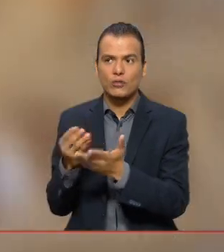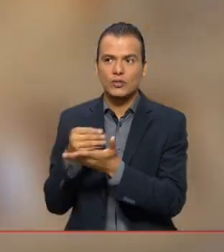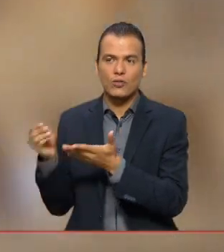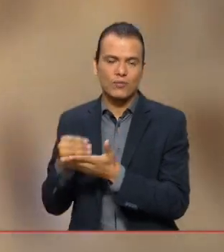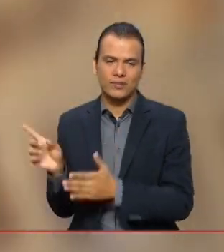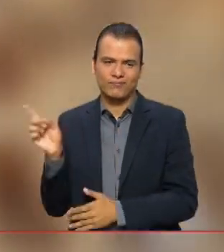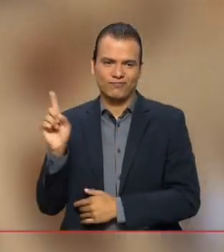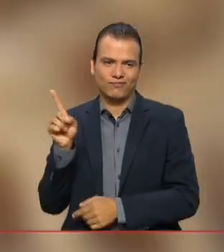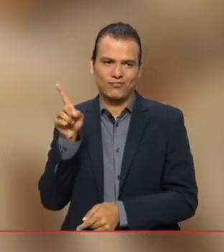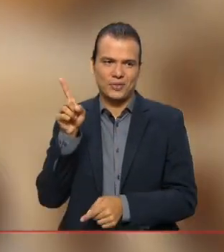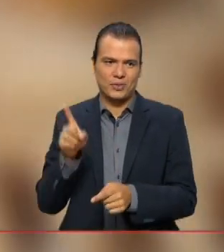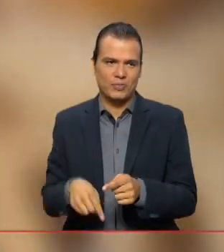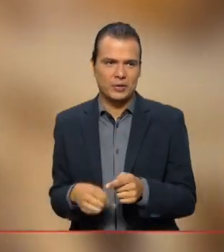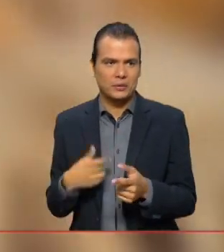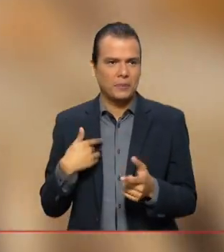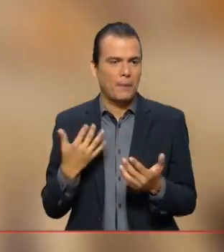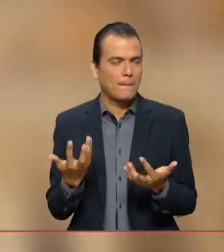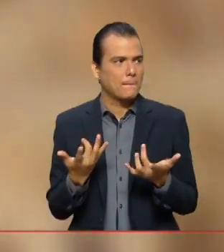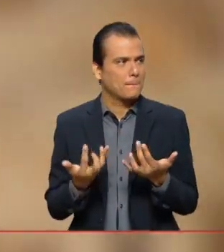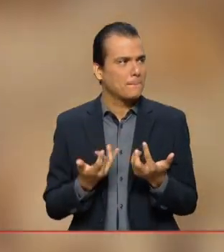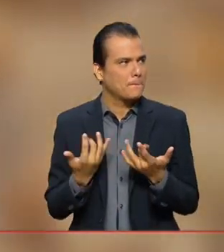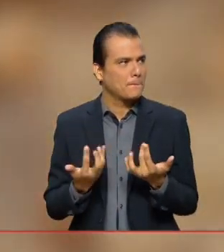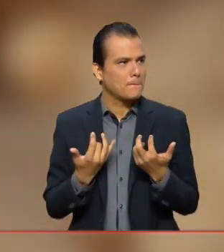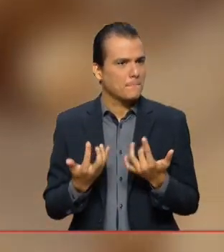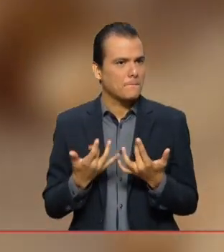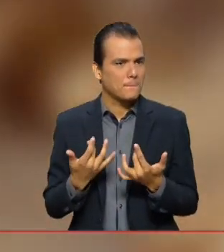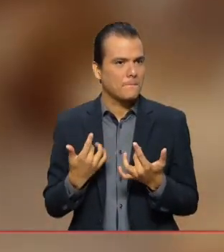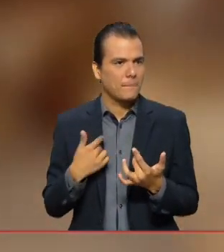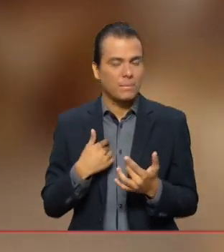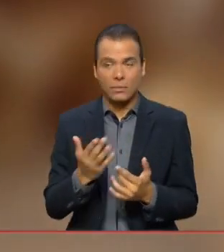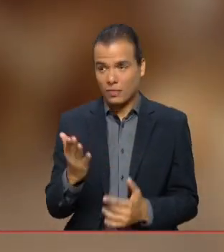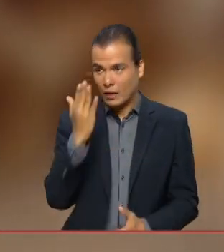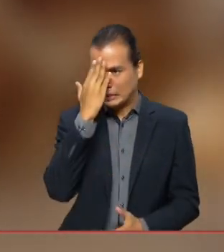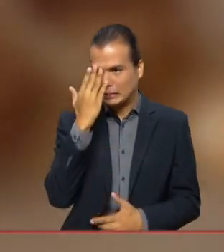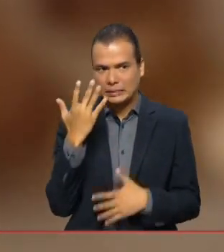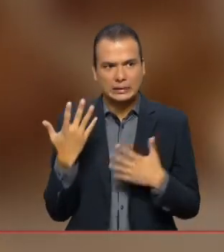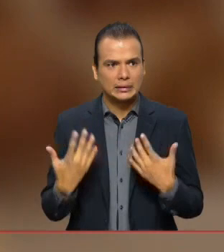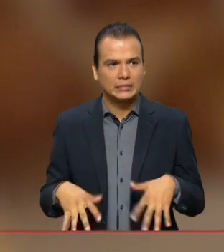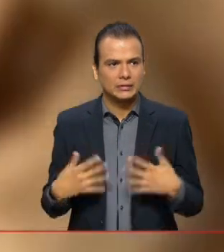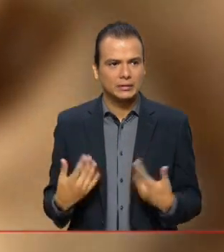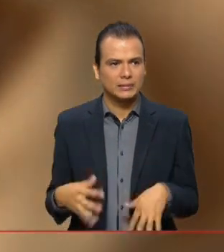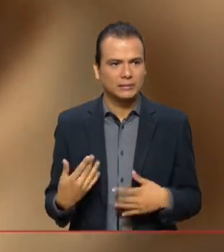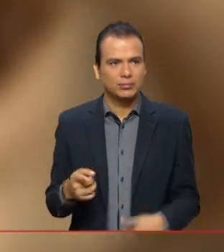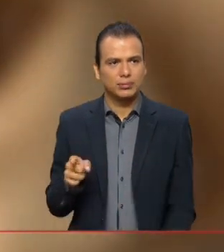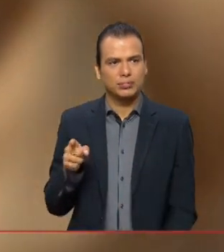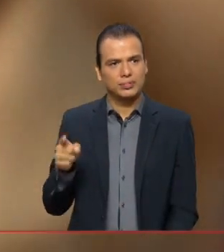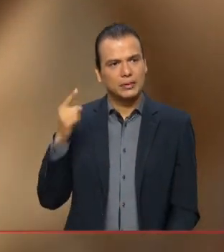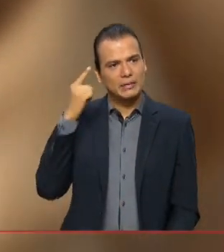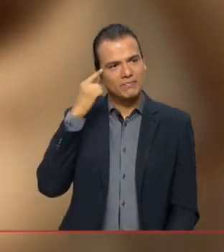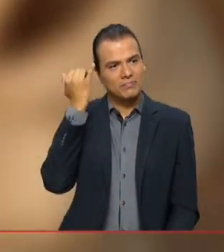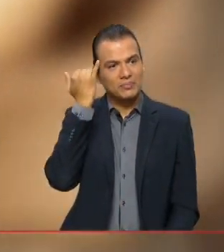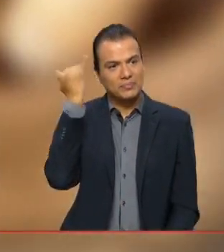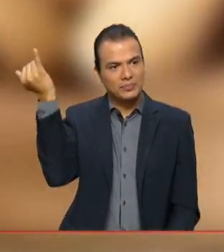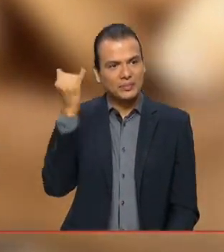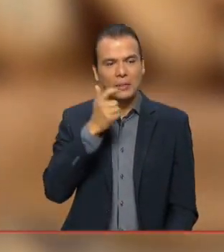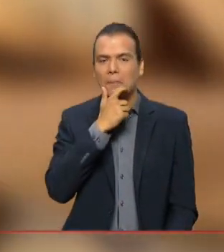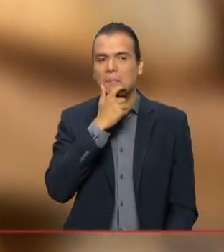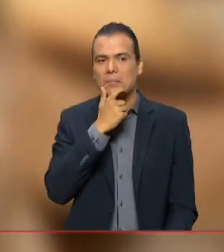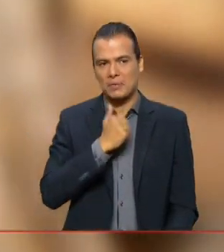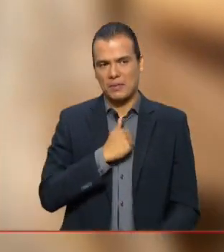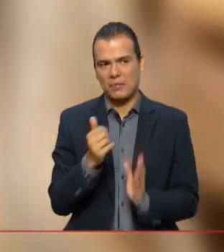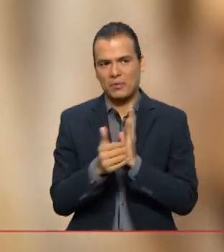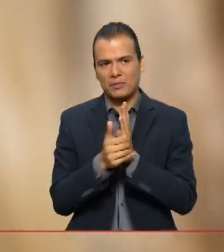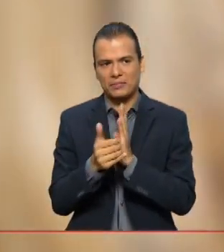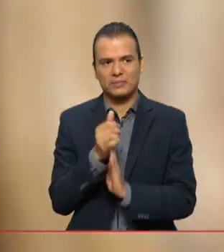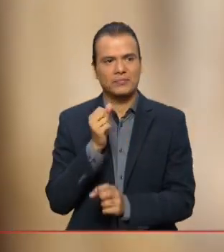¿no? Los días pasaron y la fecha de entrega llegó más pronto de lo esperado. Roger no dudó entonces en usar una de sus habilidades